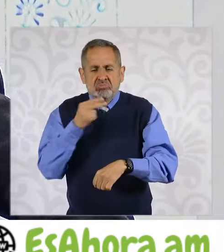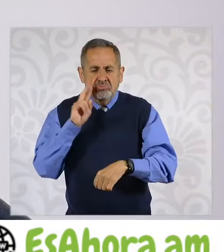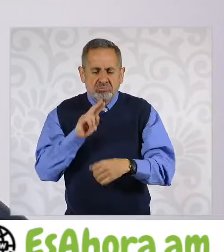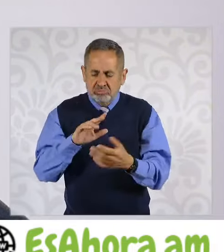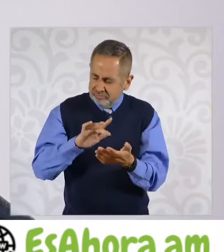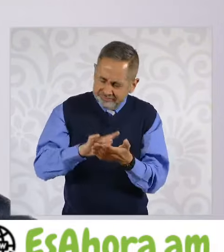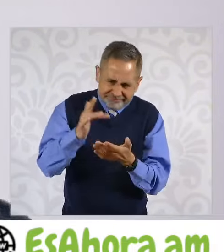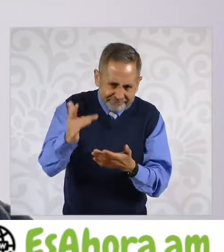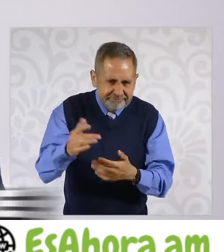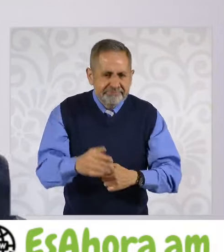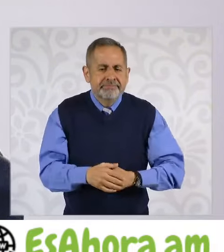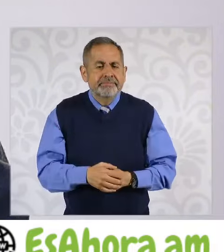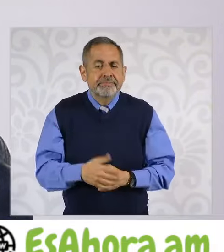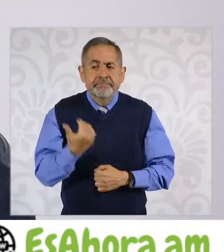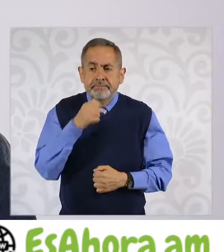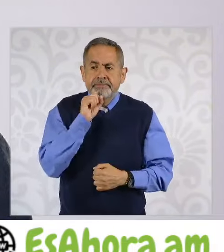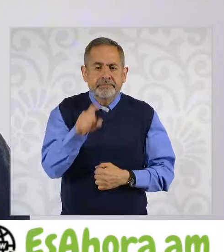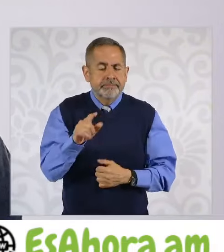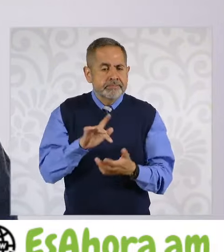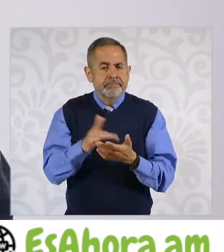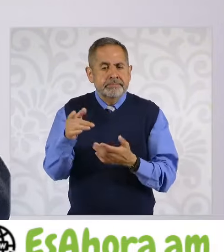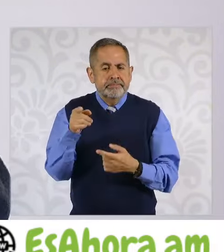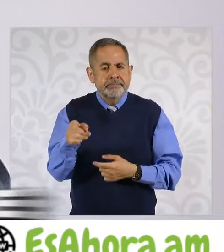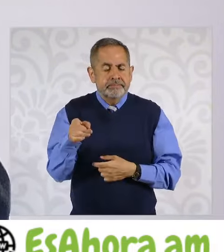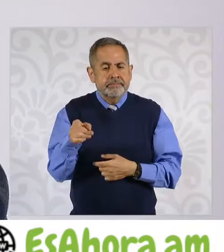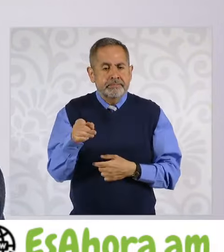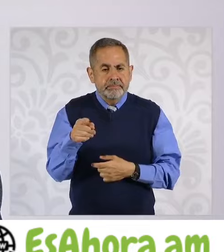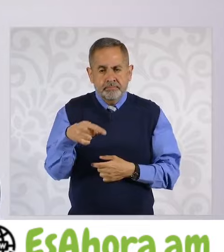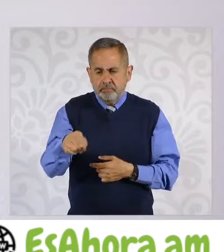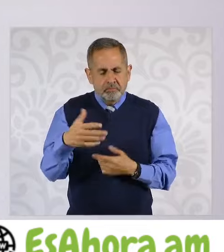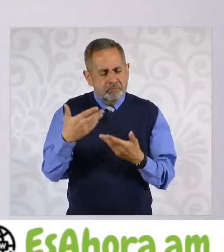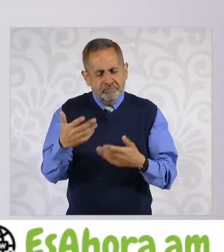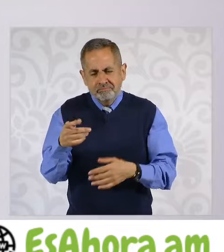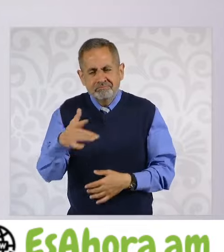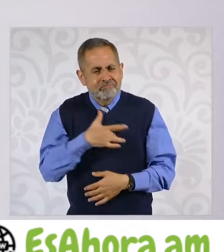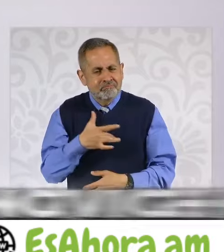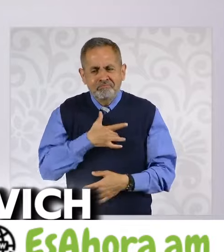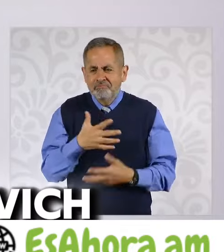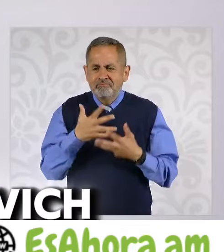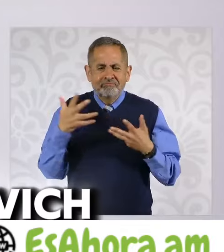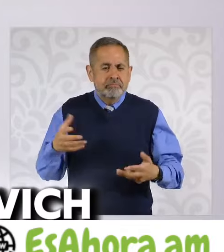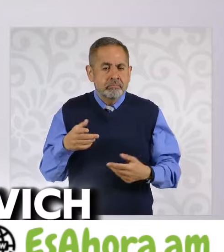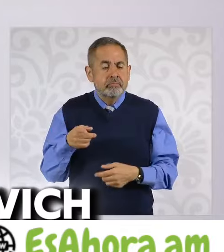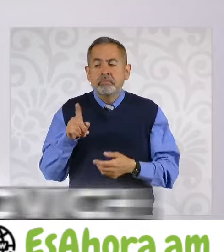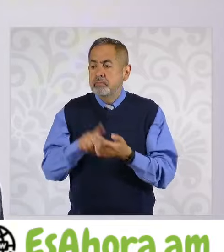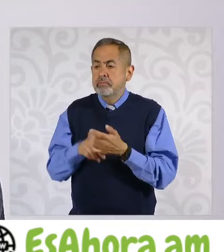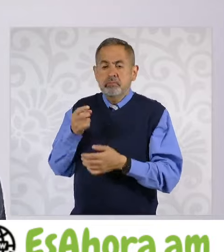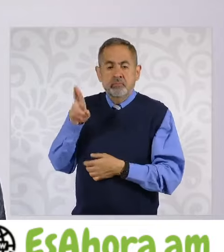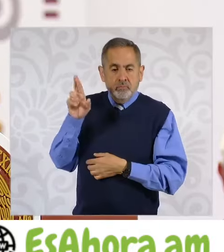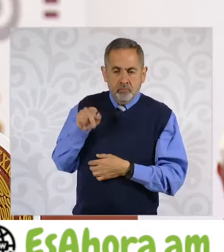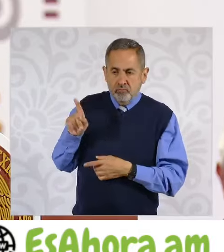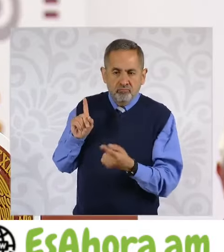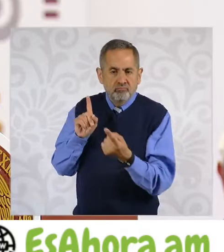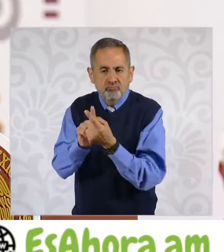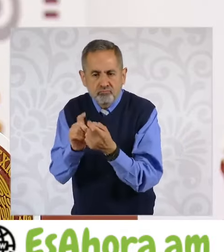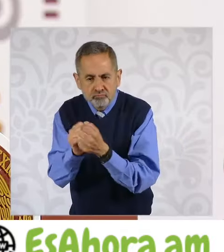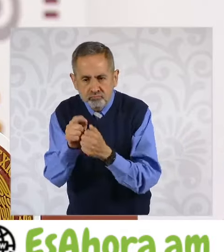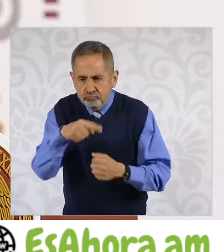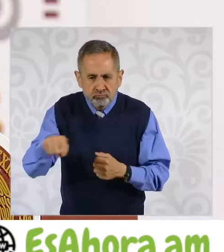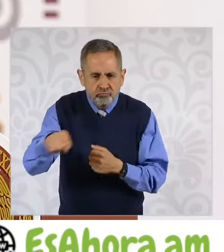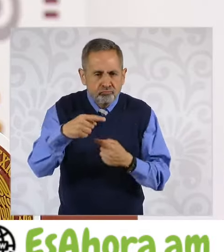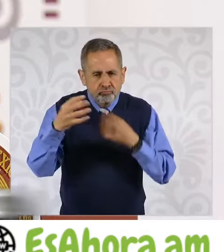siempre a esta noble profesión. Va a estar el doctor Kersenovich con ellos